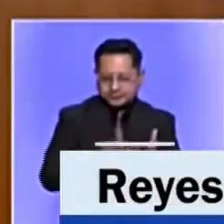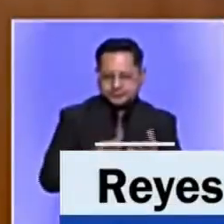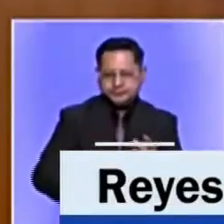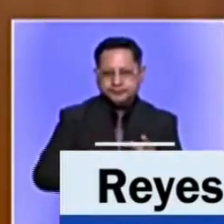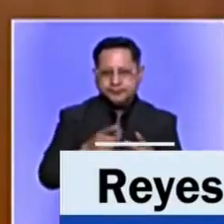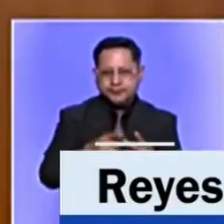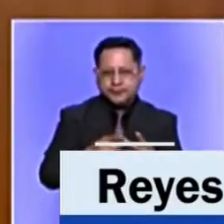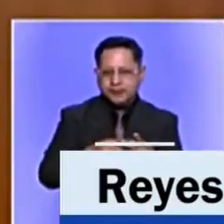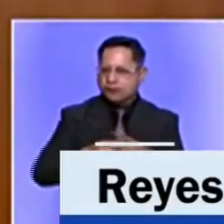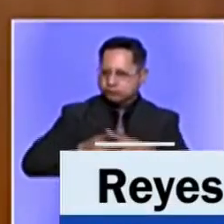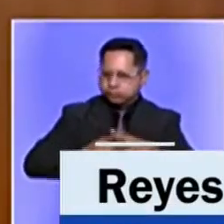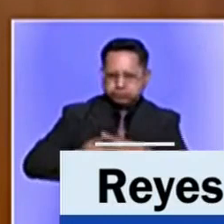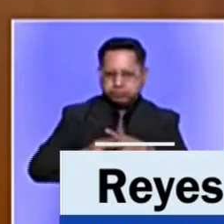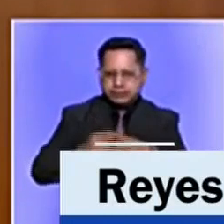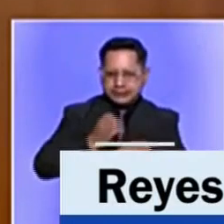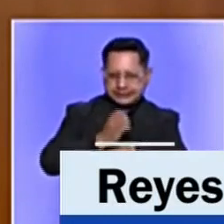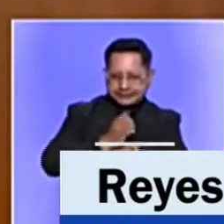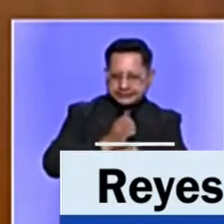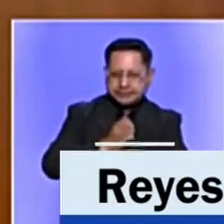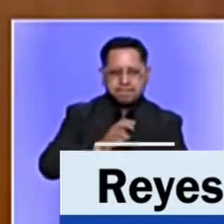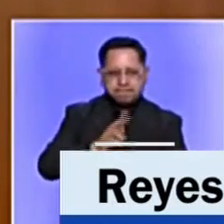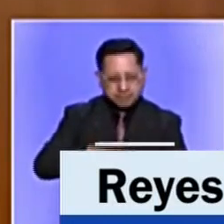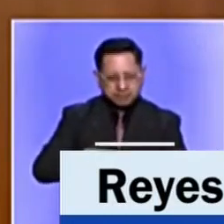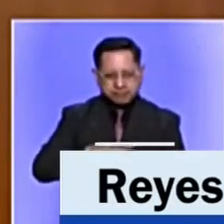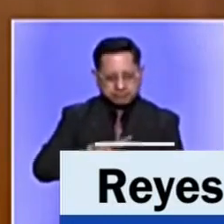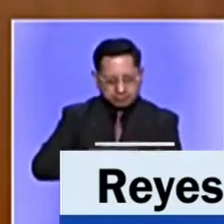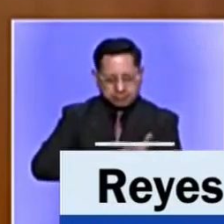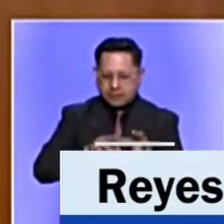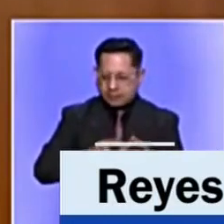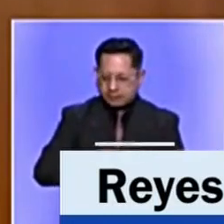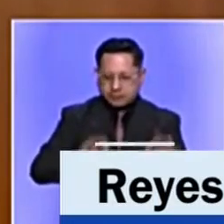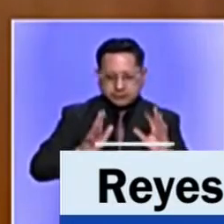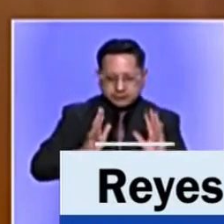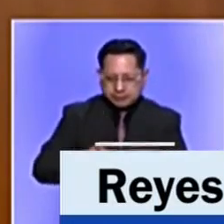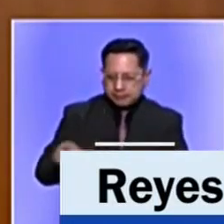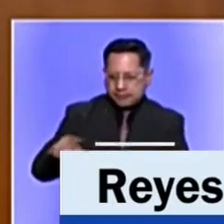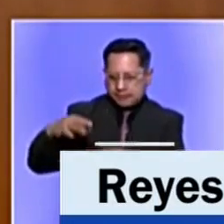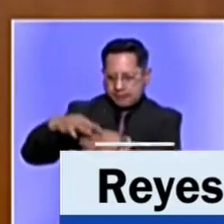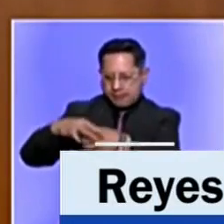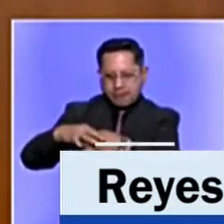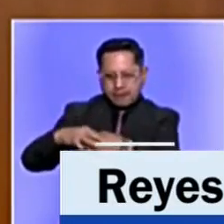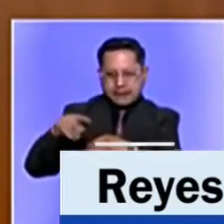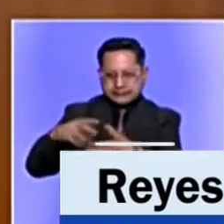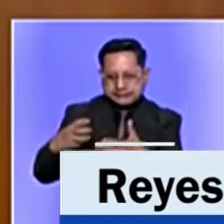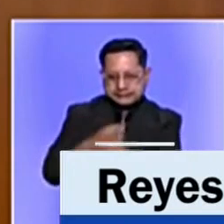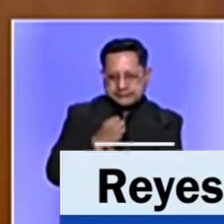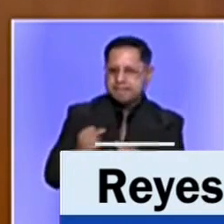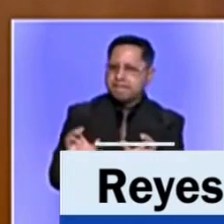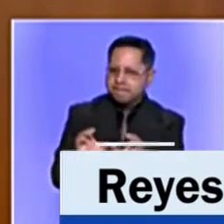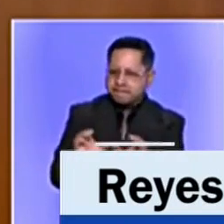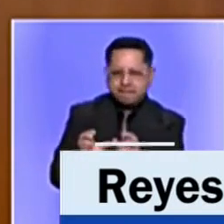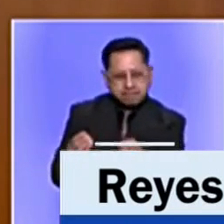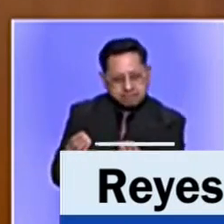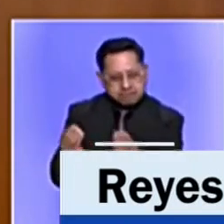se confirma el cómputo estatal, la elegibilidad y la declaración de validez de la elección, así como la entrega de la constancia